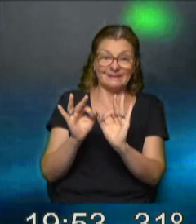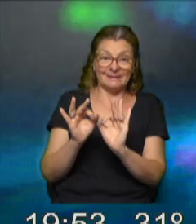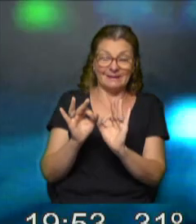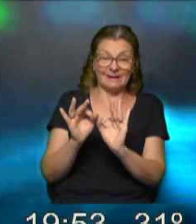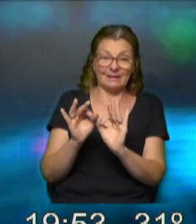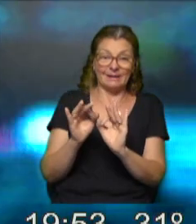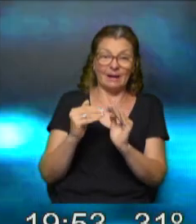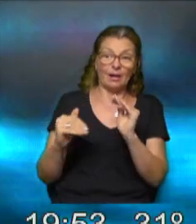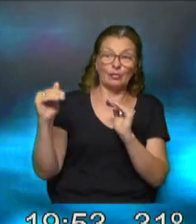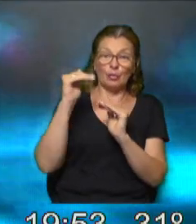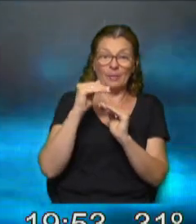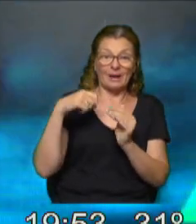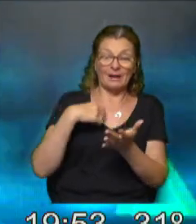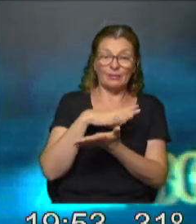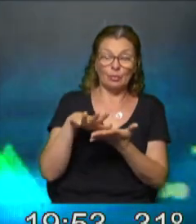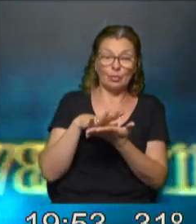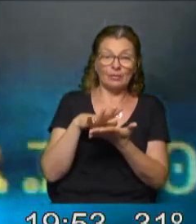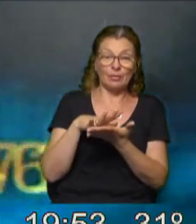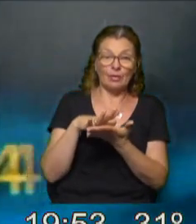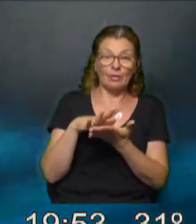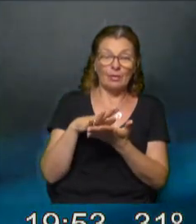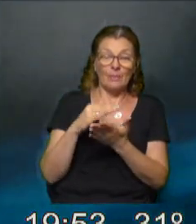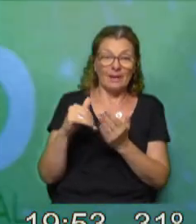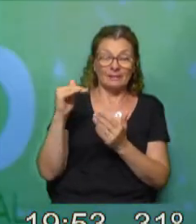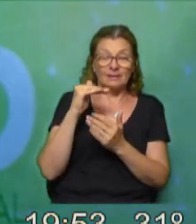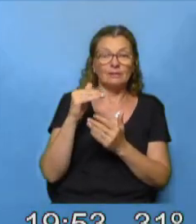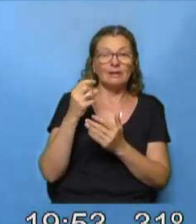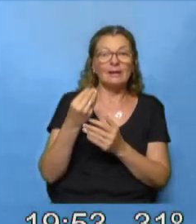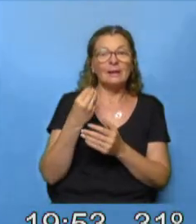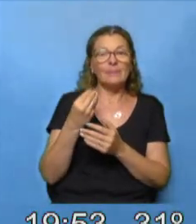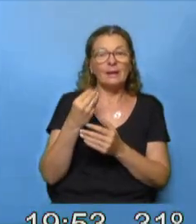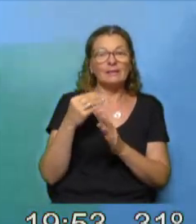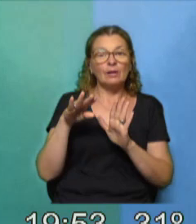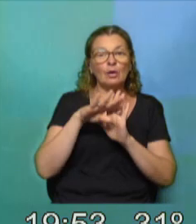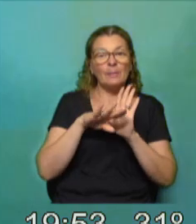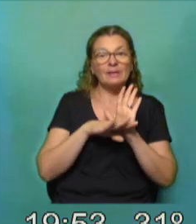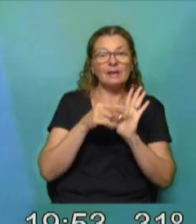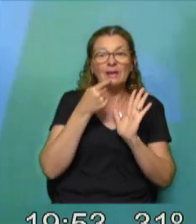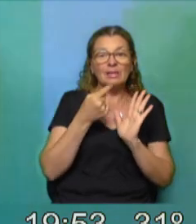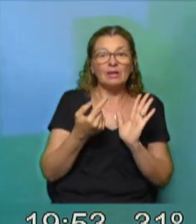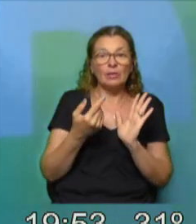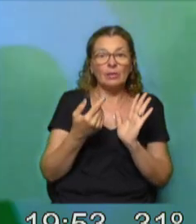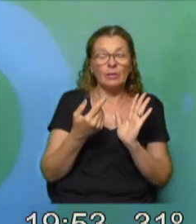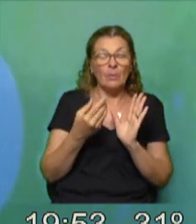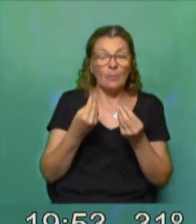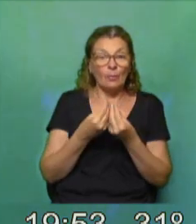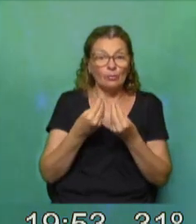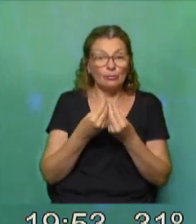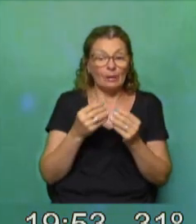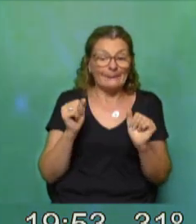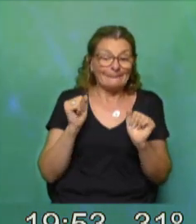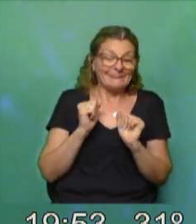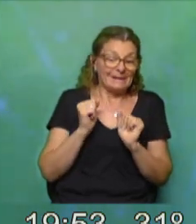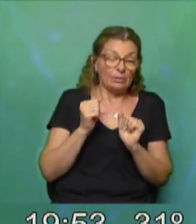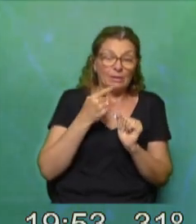llegar a superar esta situación porque parte de un punto más alto y qué pasa con las medidas anunciadas porque gran parte del temor que hay